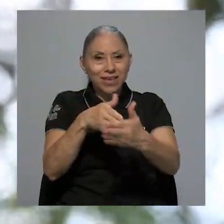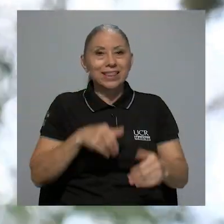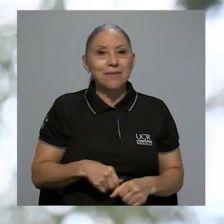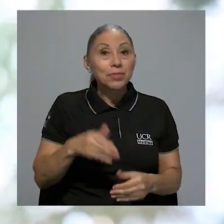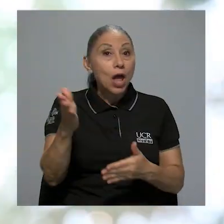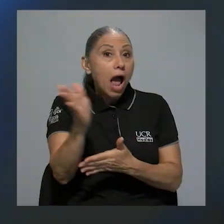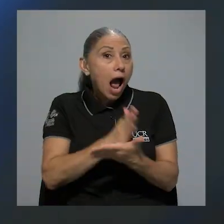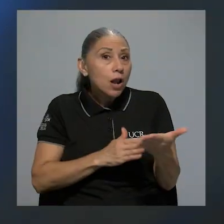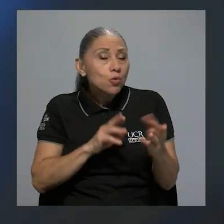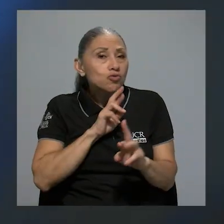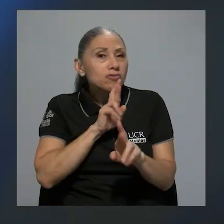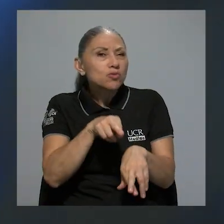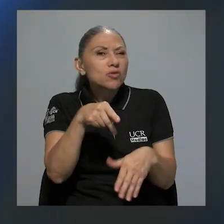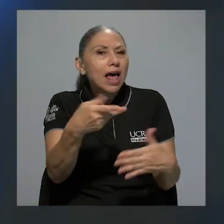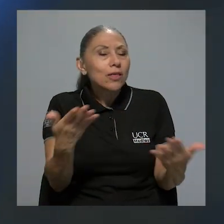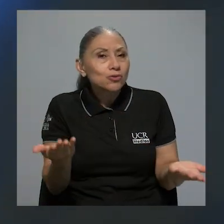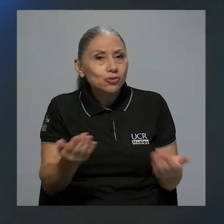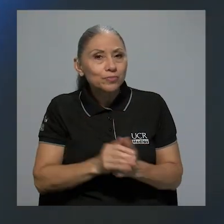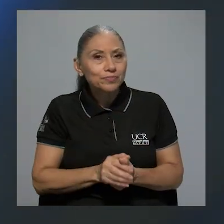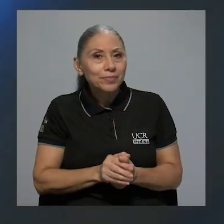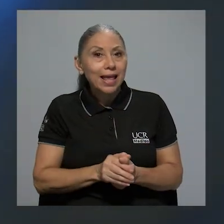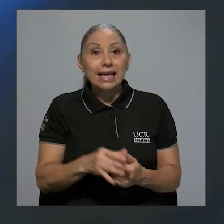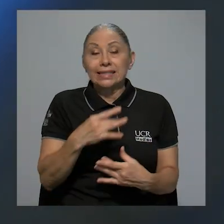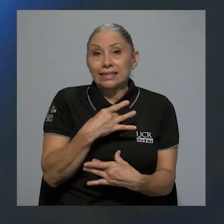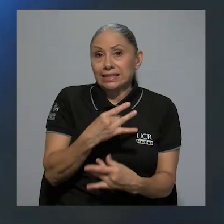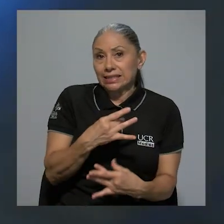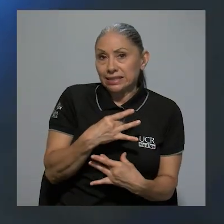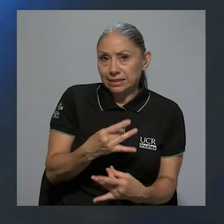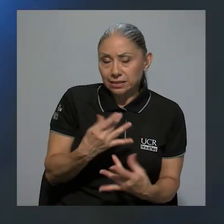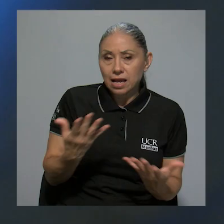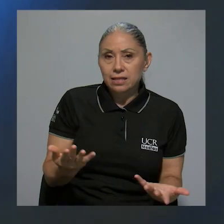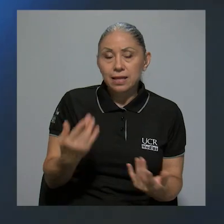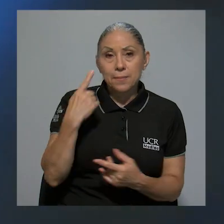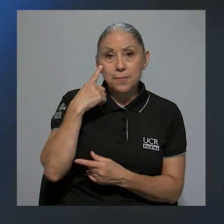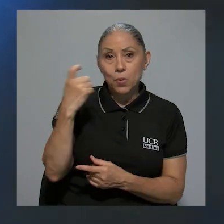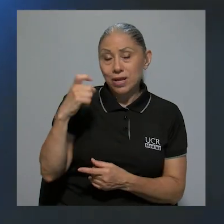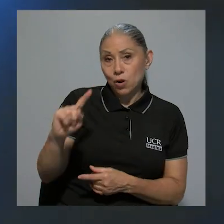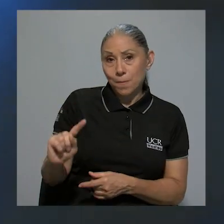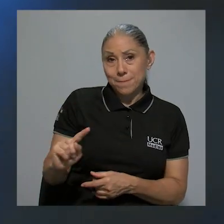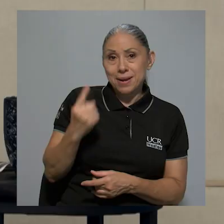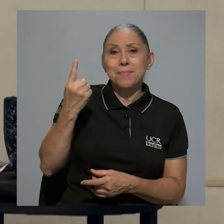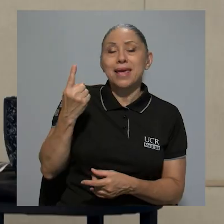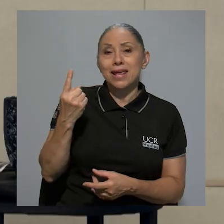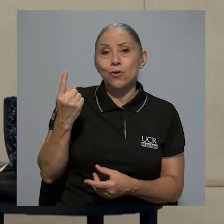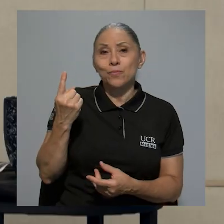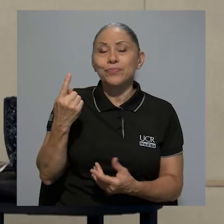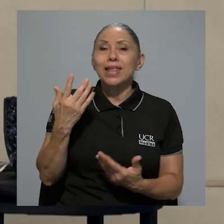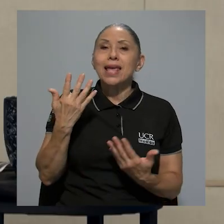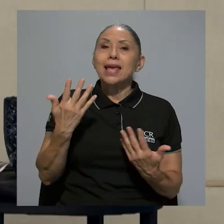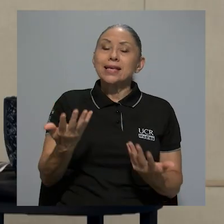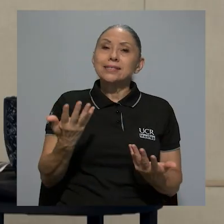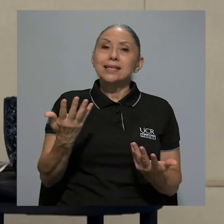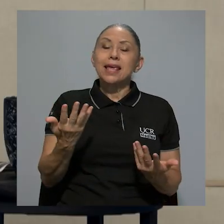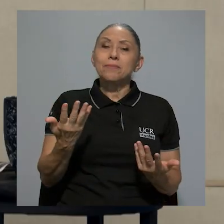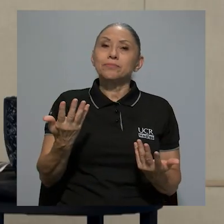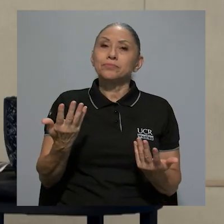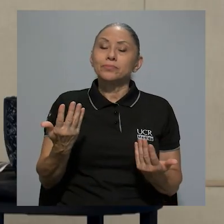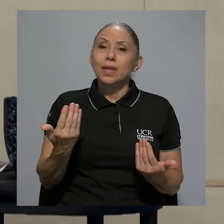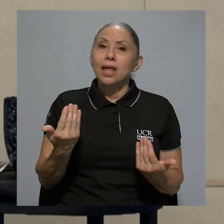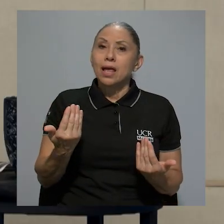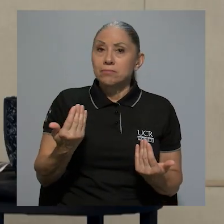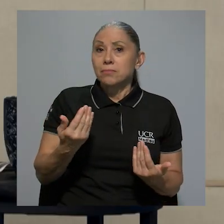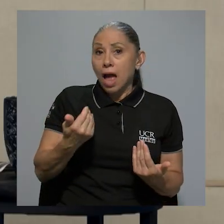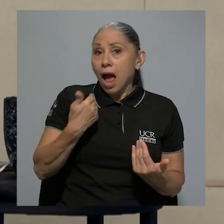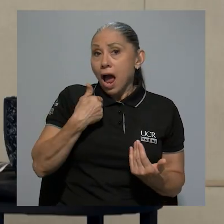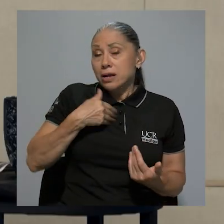algunos resultados que ustedes han obtenido. Es bastante interesante porque lo primero, tal vez a decir, es que